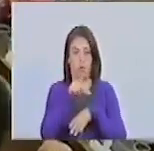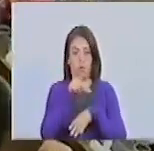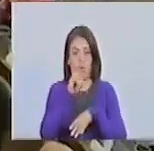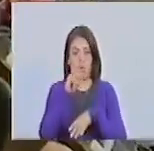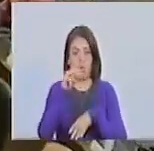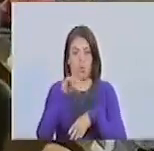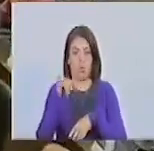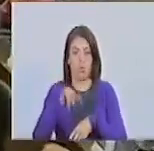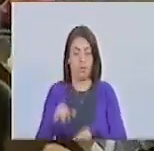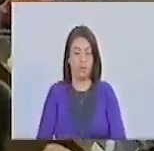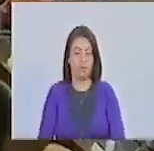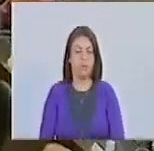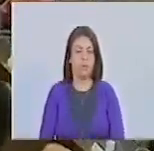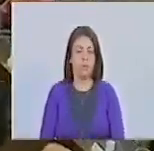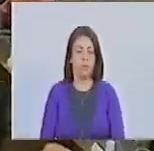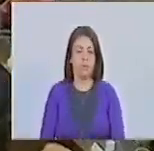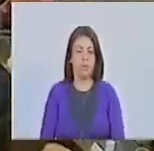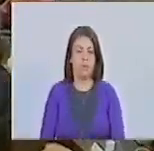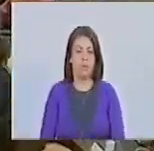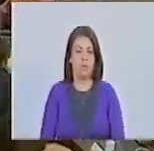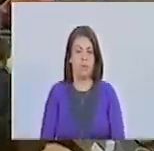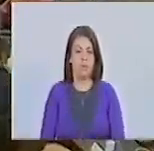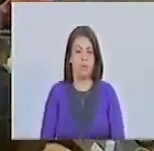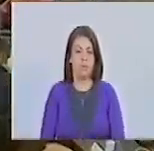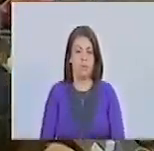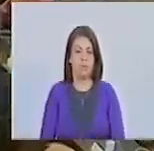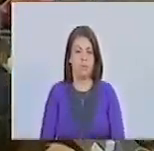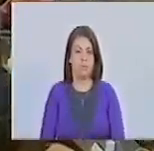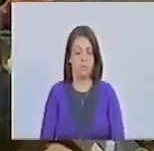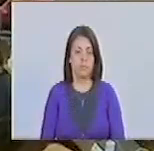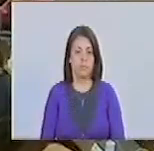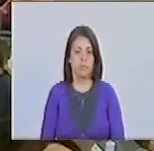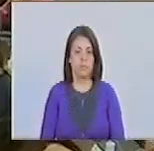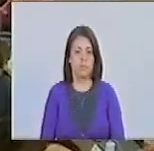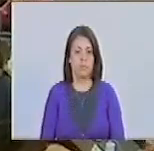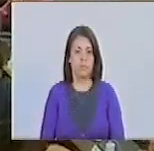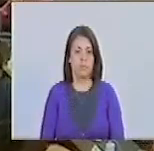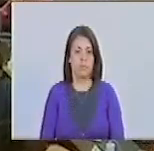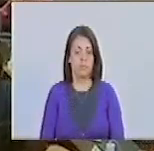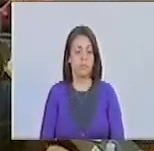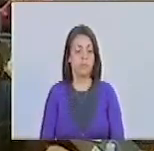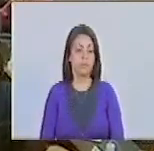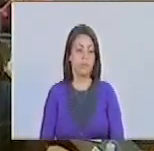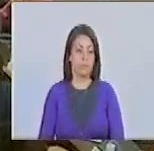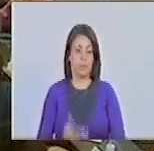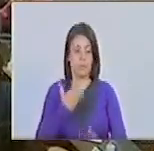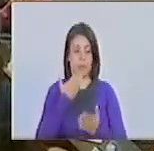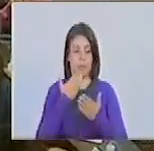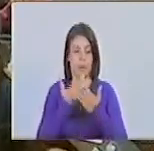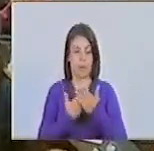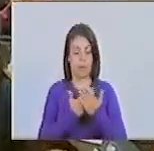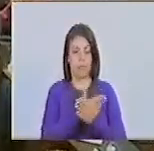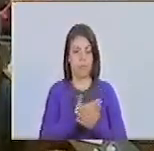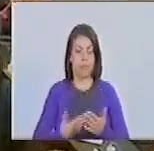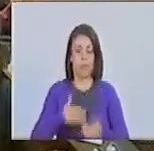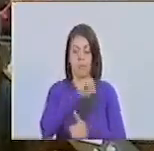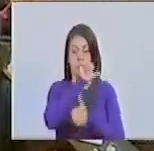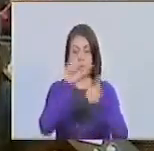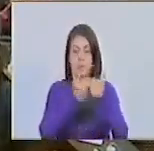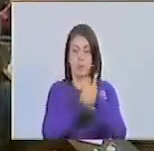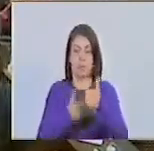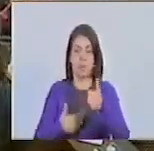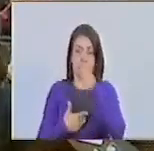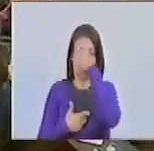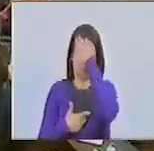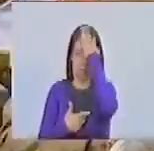Ok, Gracias, presidente, primer vicepresidente